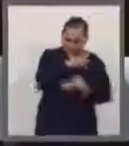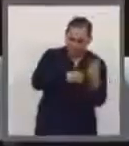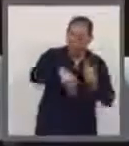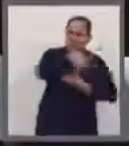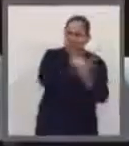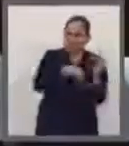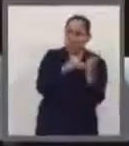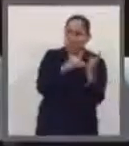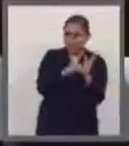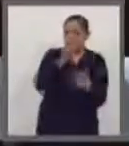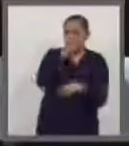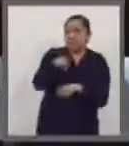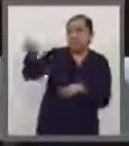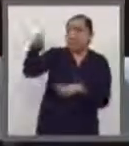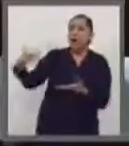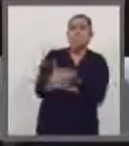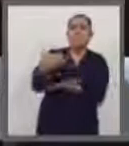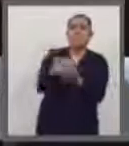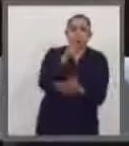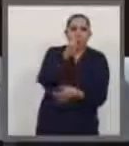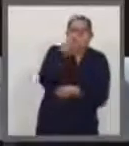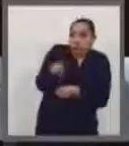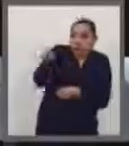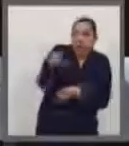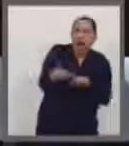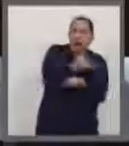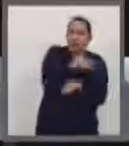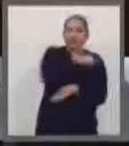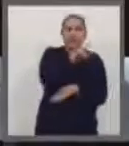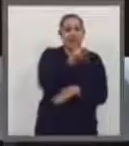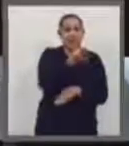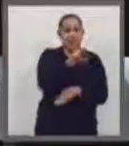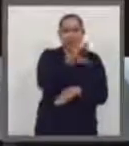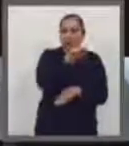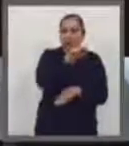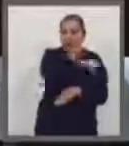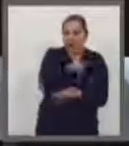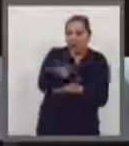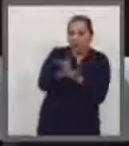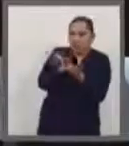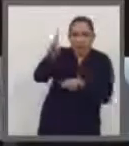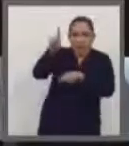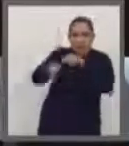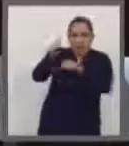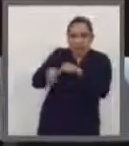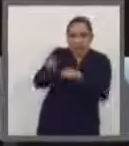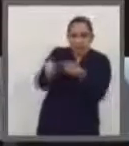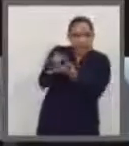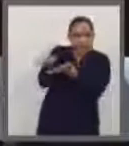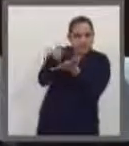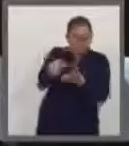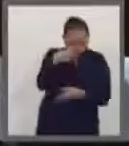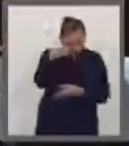lázaro cárdenas fuimos orgullo petrolero por décadas este país